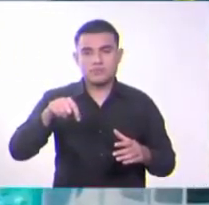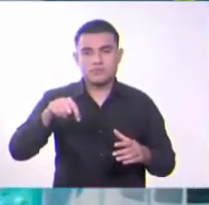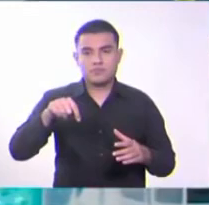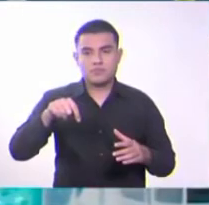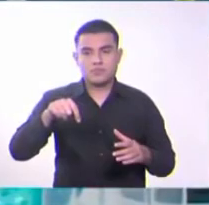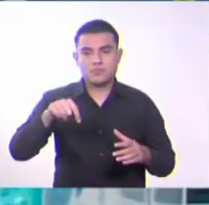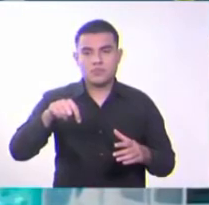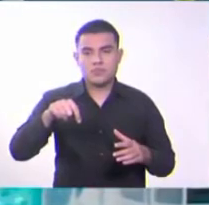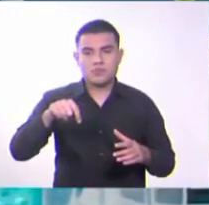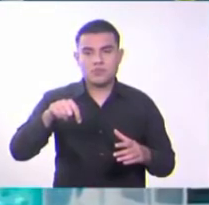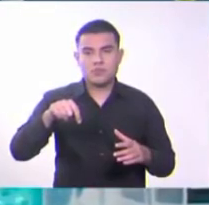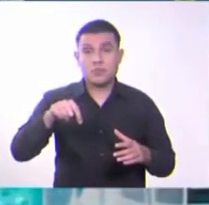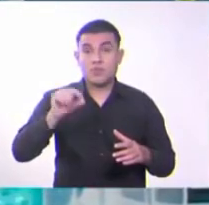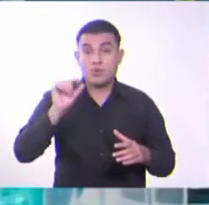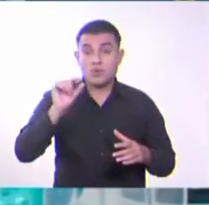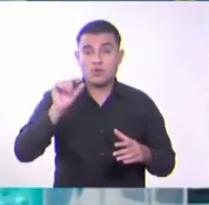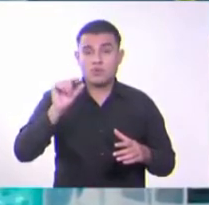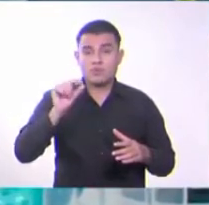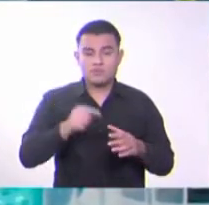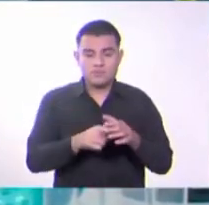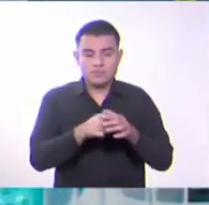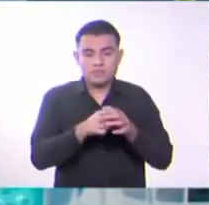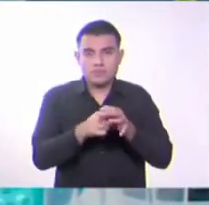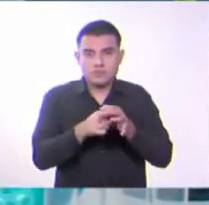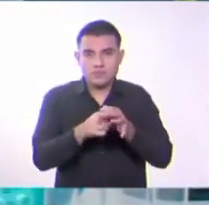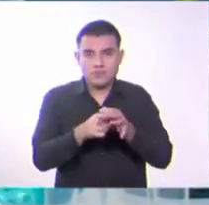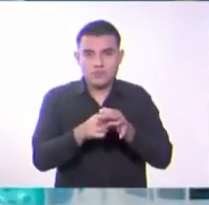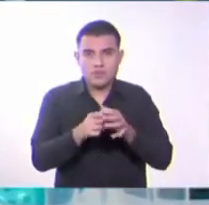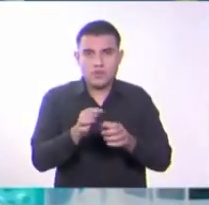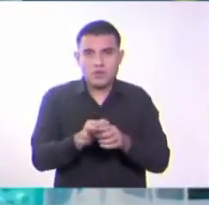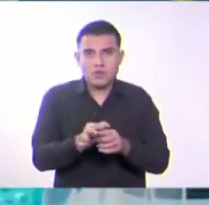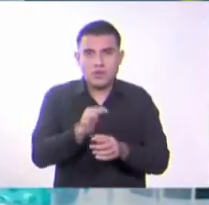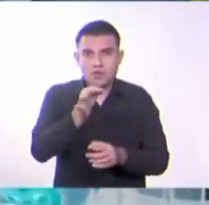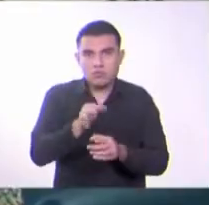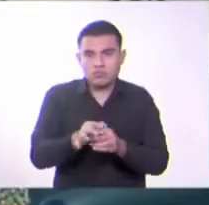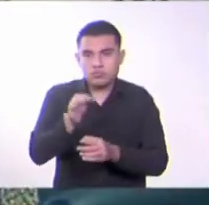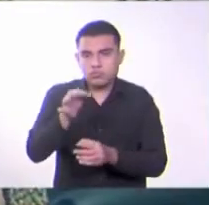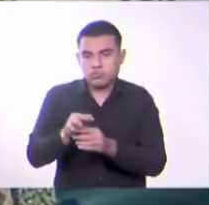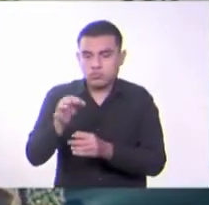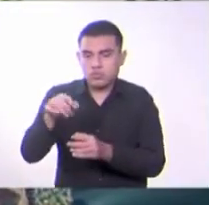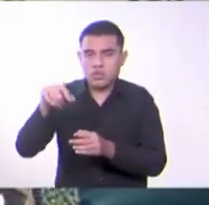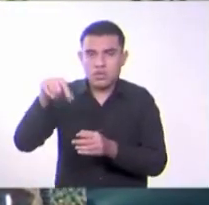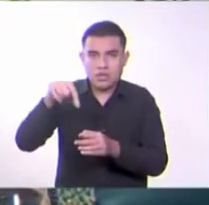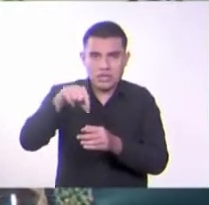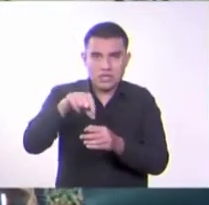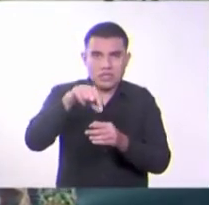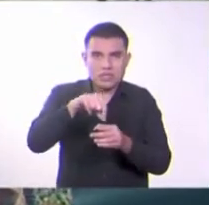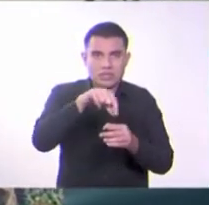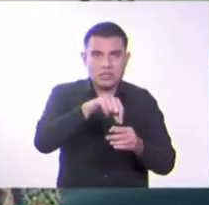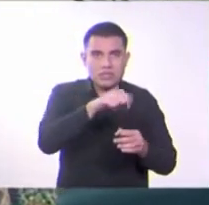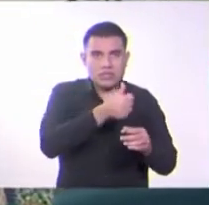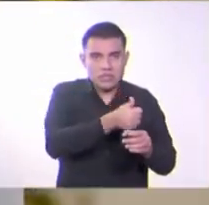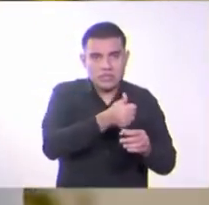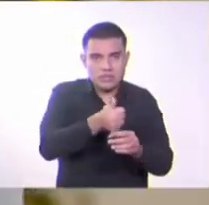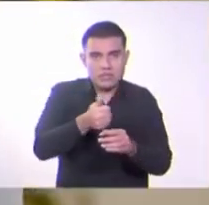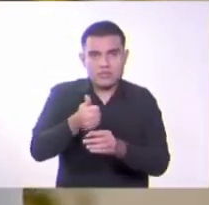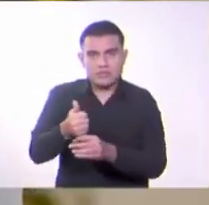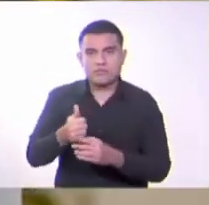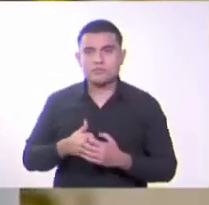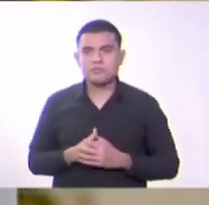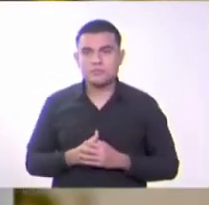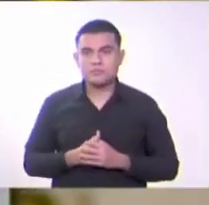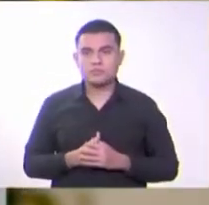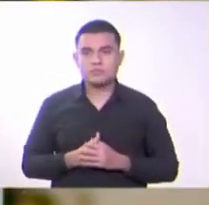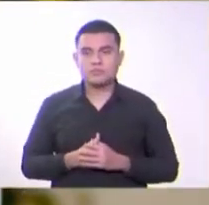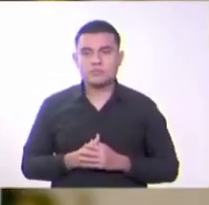un poco del indicador a cada muestra y vamos a